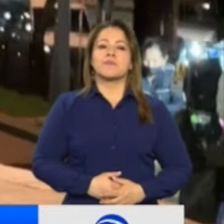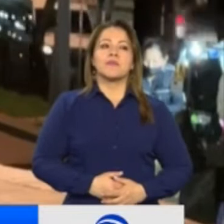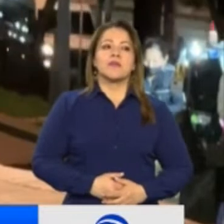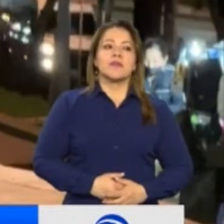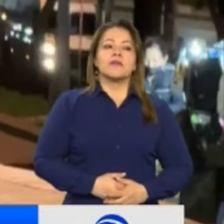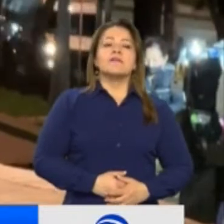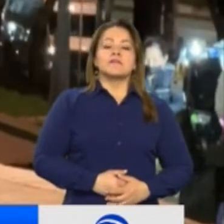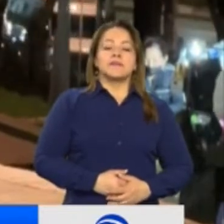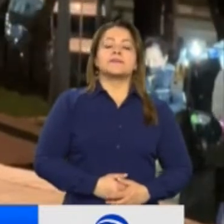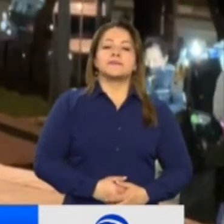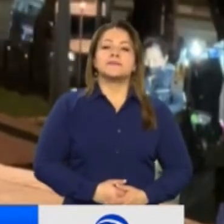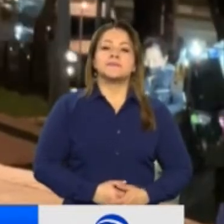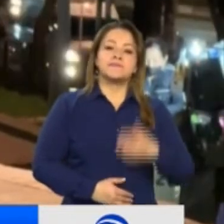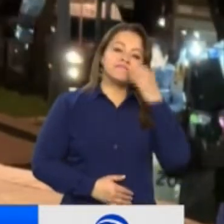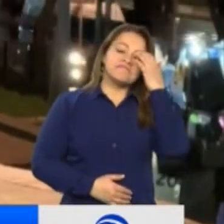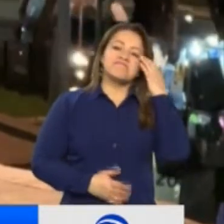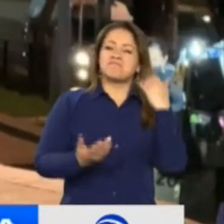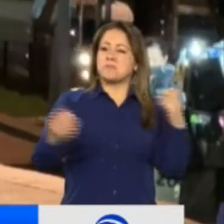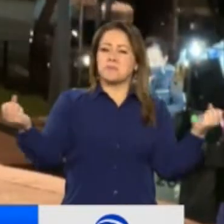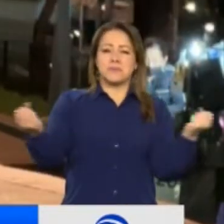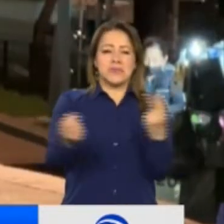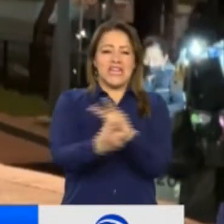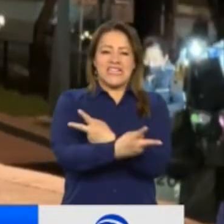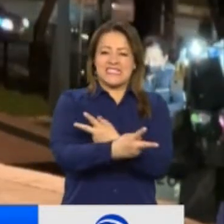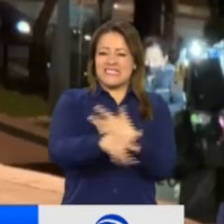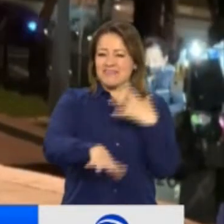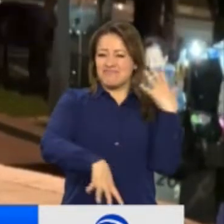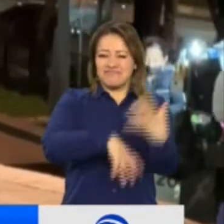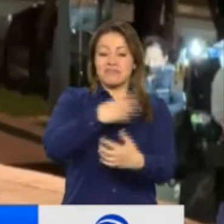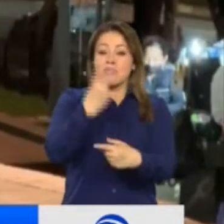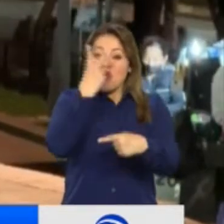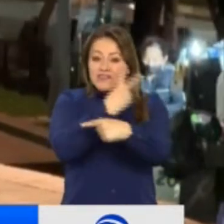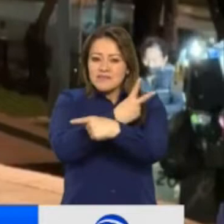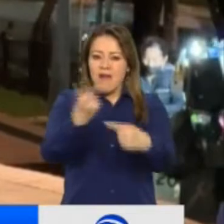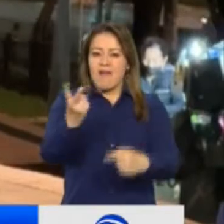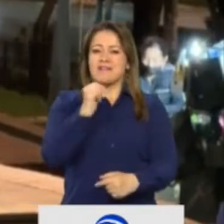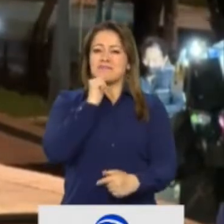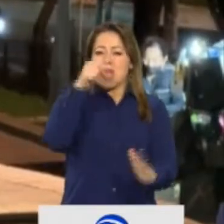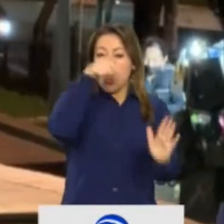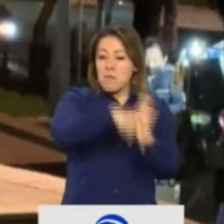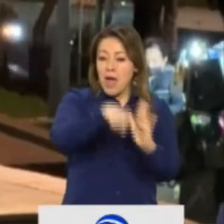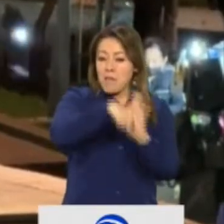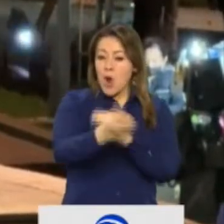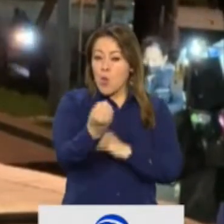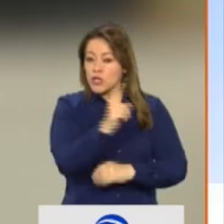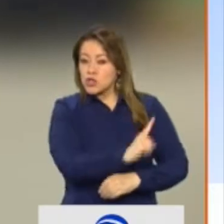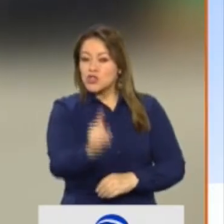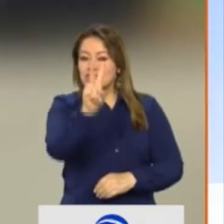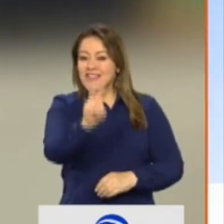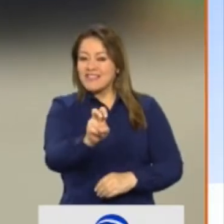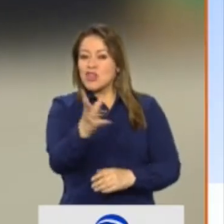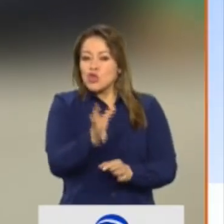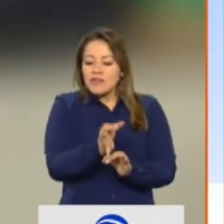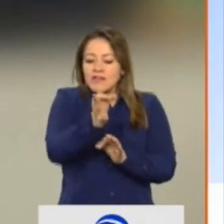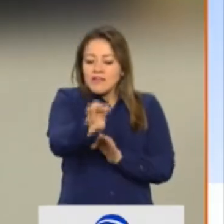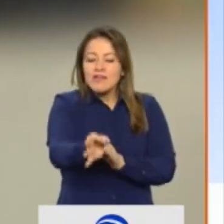Así es, y es que pues ante esta ola de violencia que en menos de 2 semanas se han registrado 7 asesinatos en el municipio de Barranca